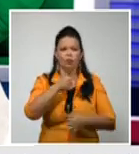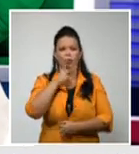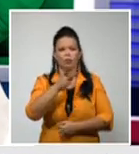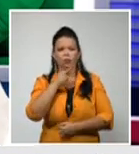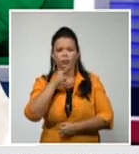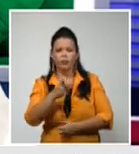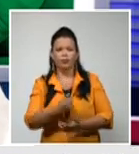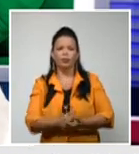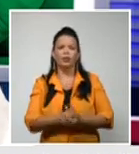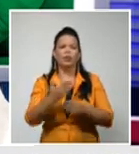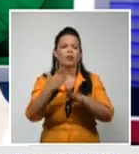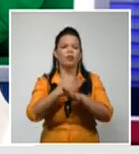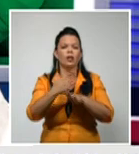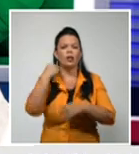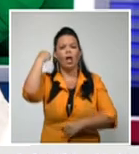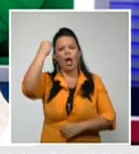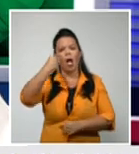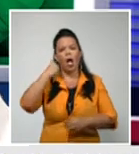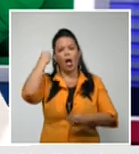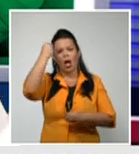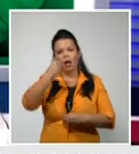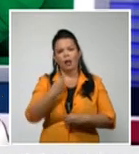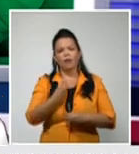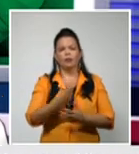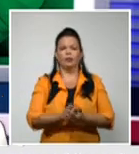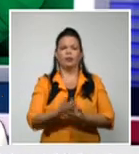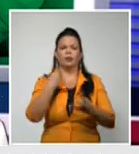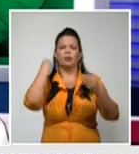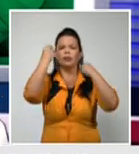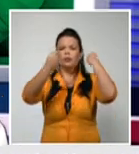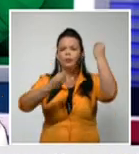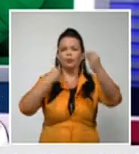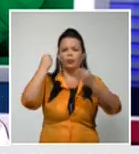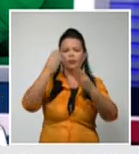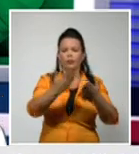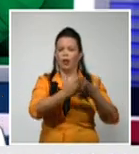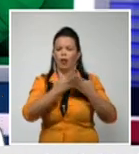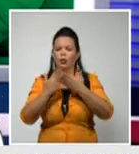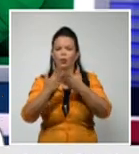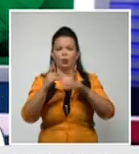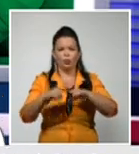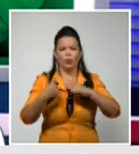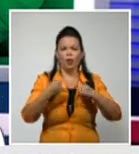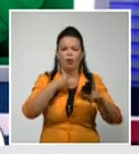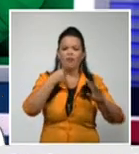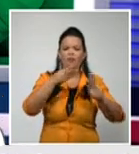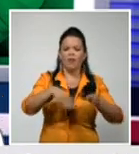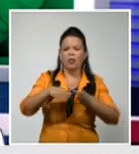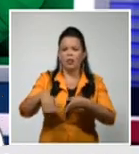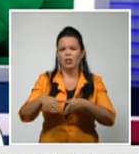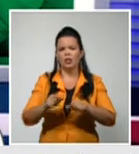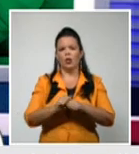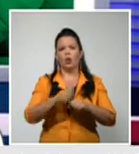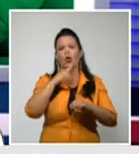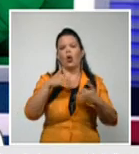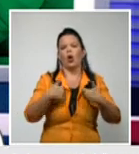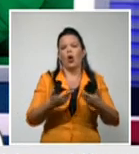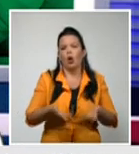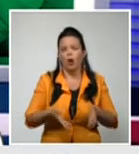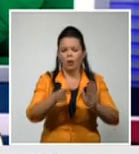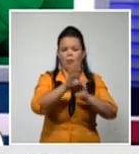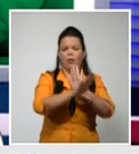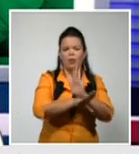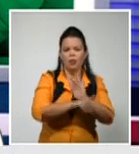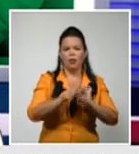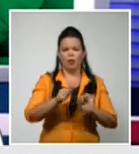análisis detallado que se hizo de los fallecidos, que además se analizan para poder adoptar medidas, pero indiscutiblemente hay un